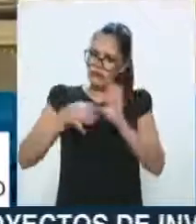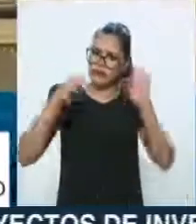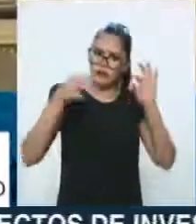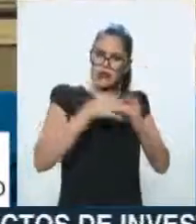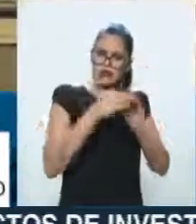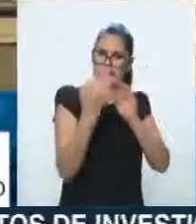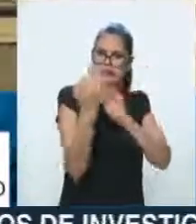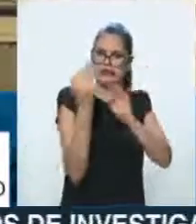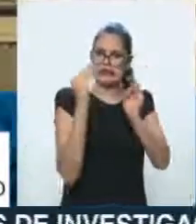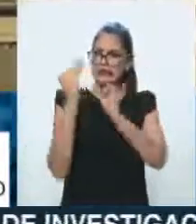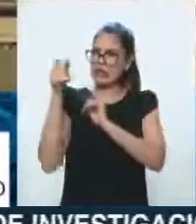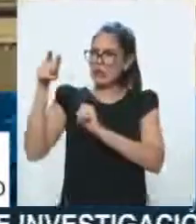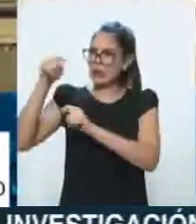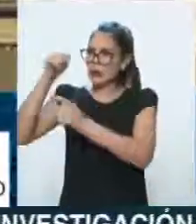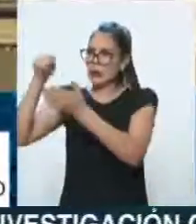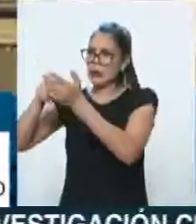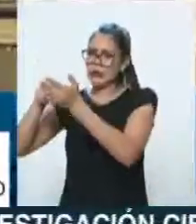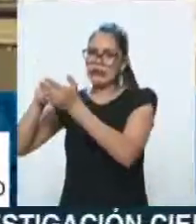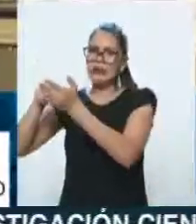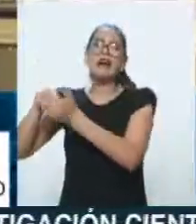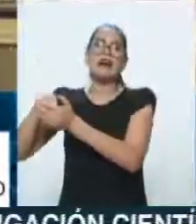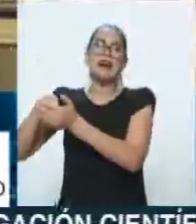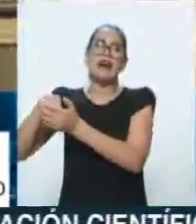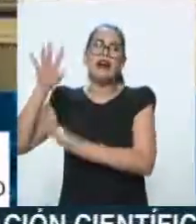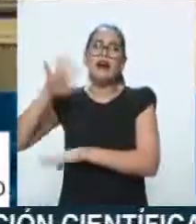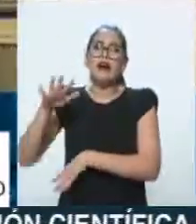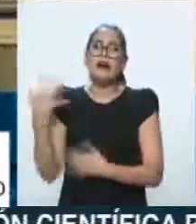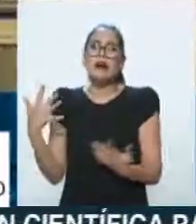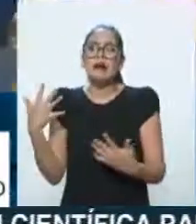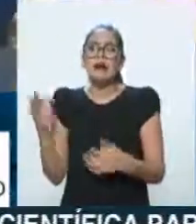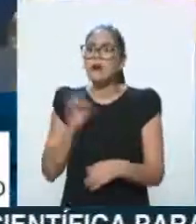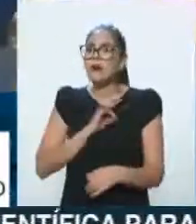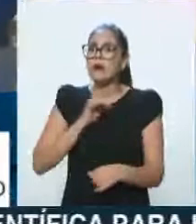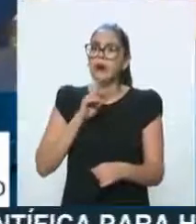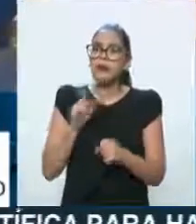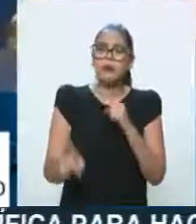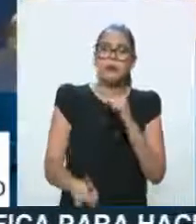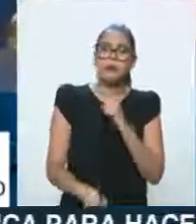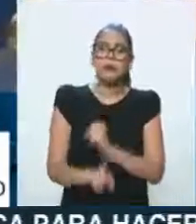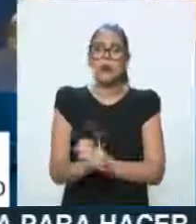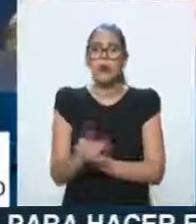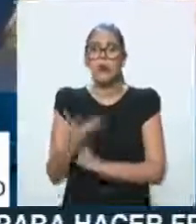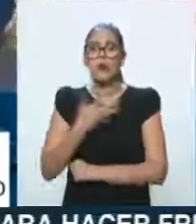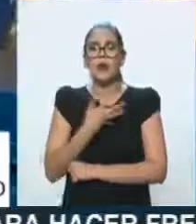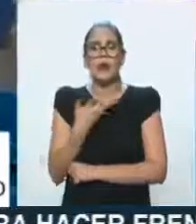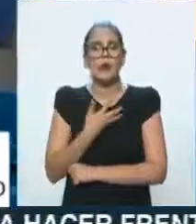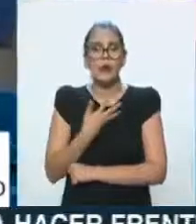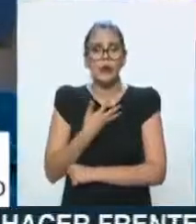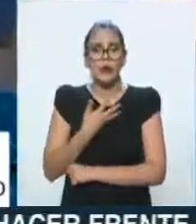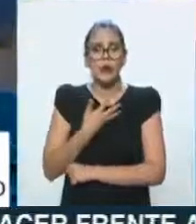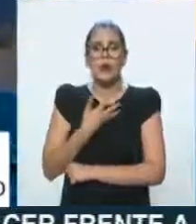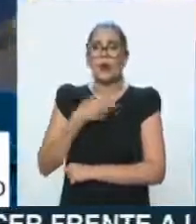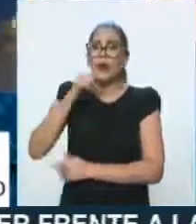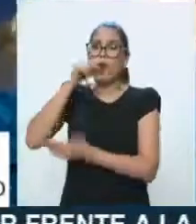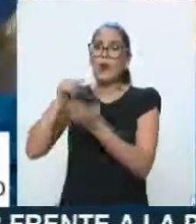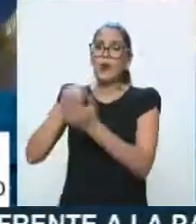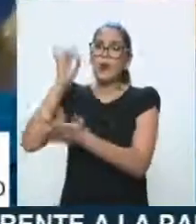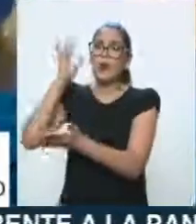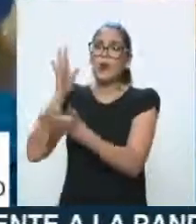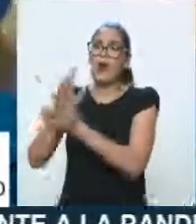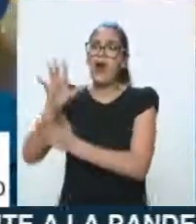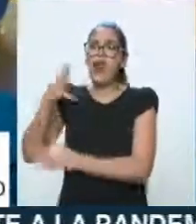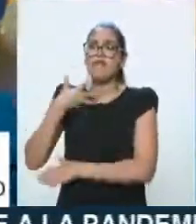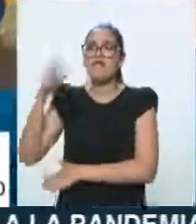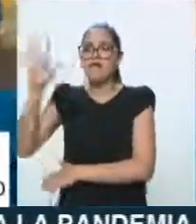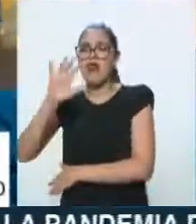proveeduría cerca de casa, es decir, ya no arriesgarte a que se colapse tu aparato productivo por tener cadenas de proveeduría en Asia